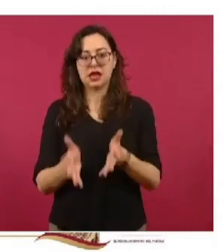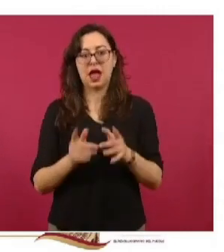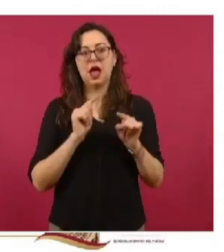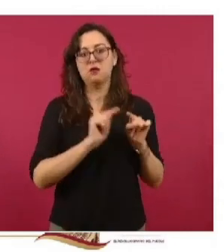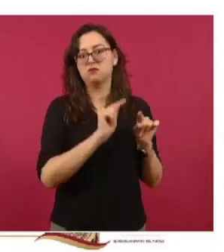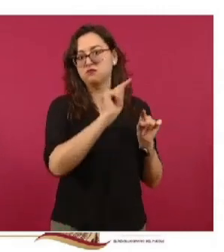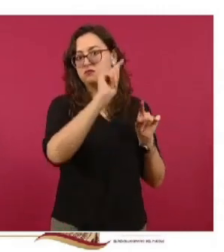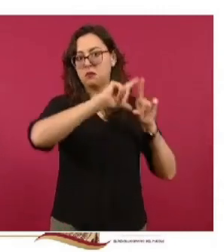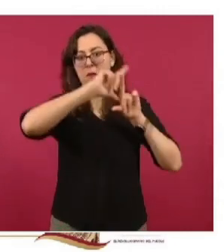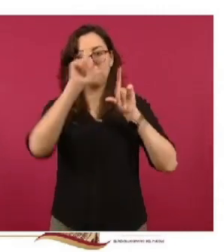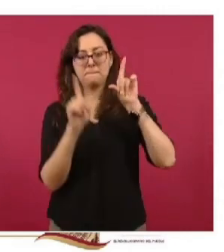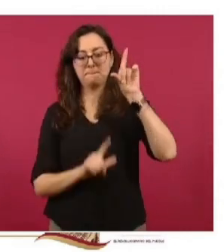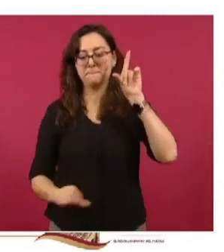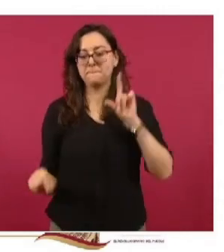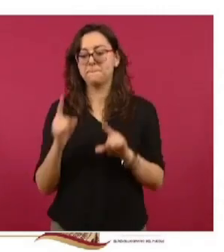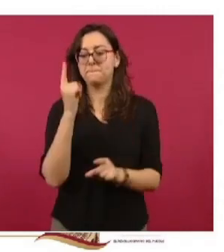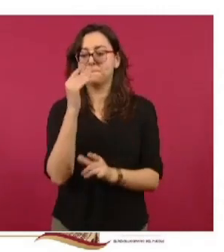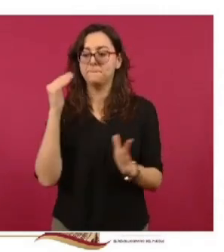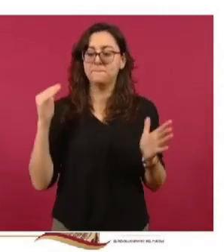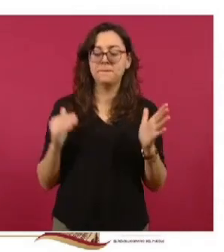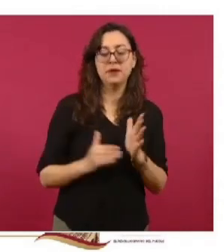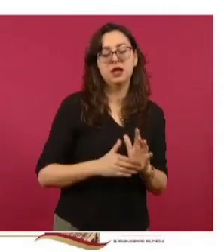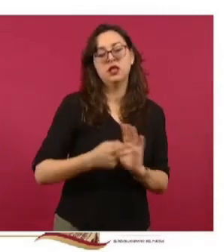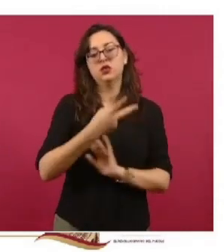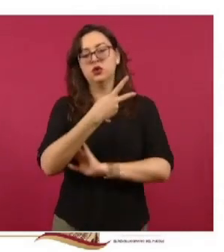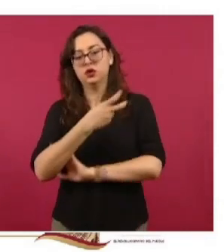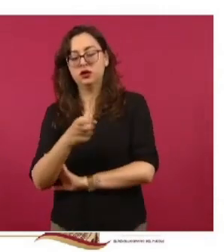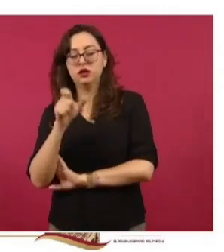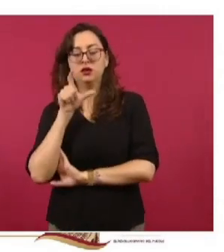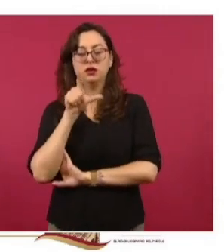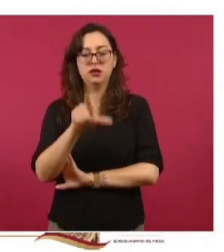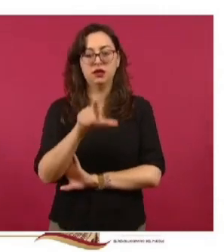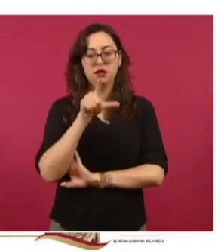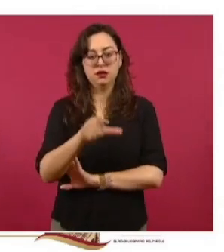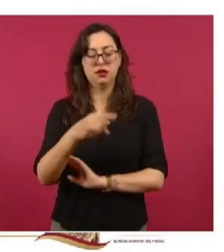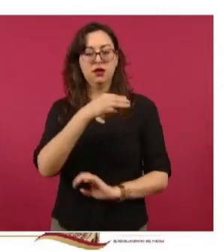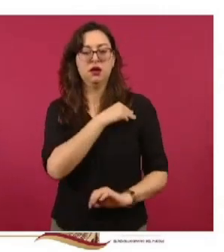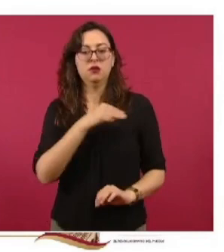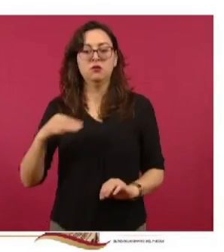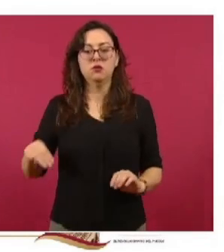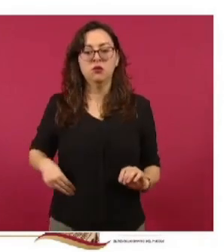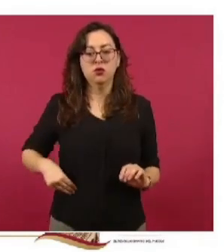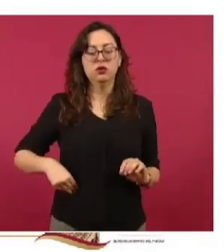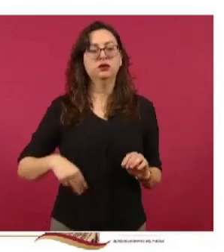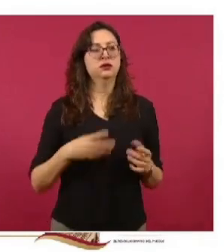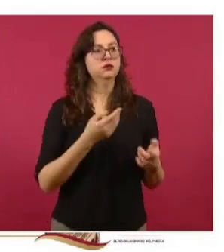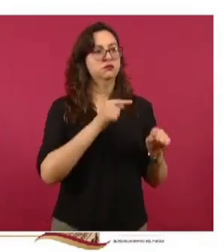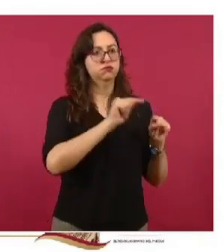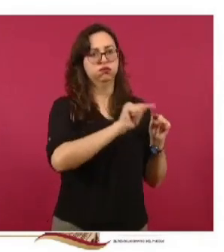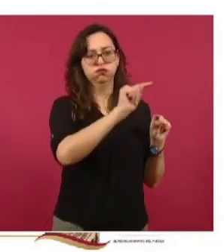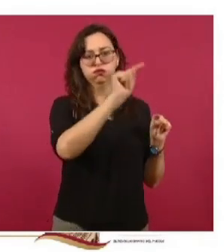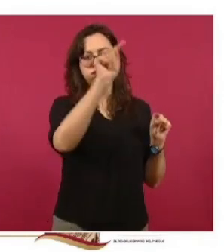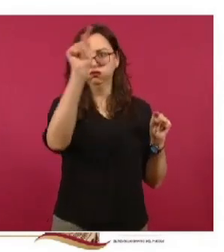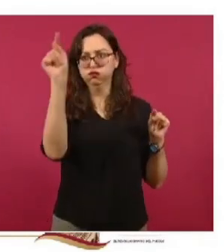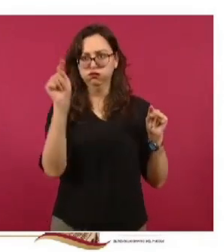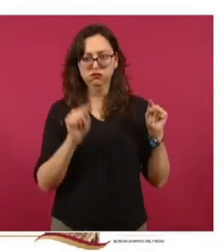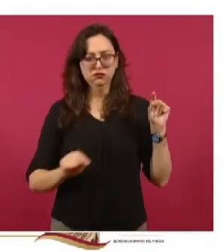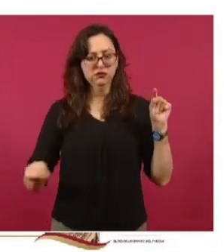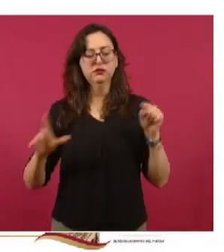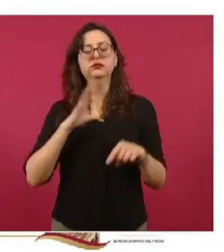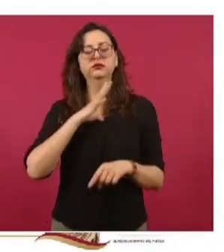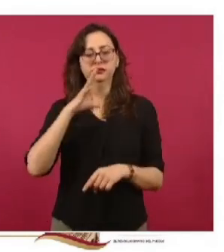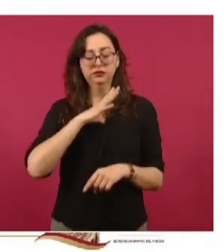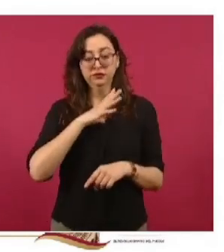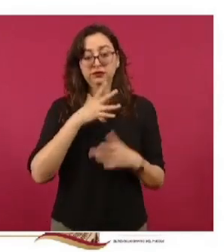217 municipios, mientras que el que más sucursales